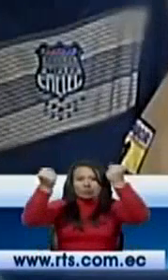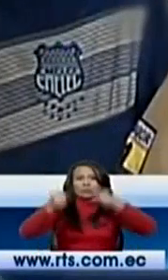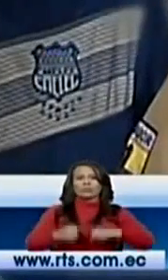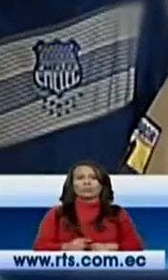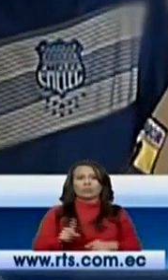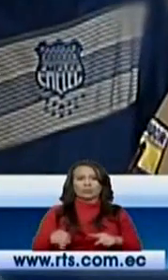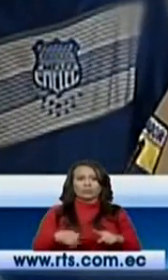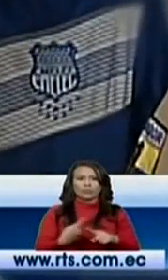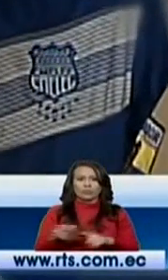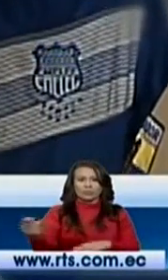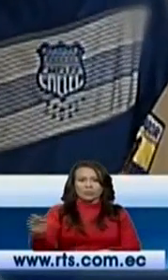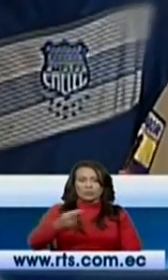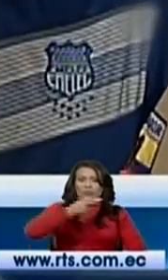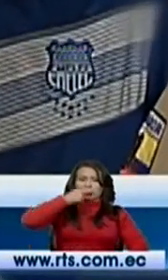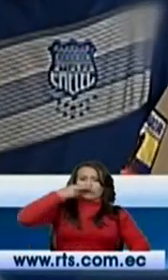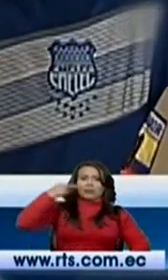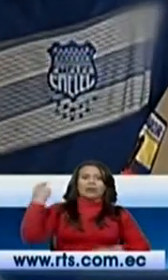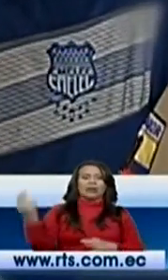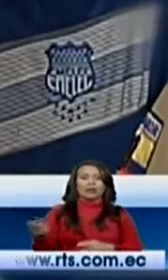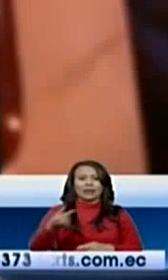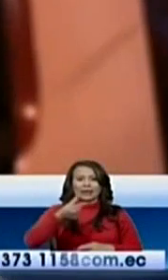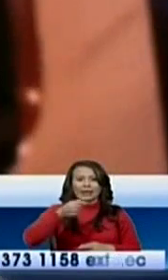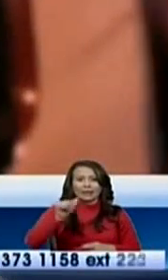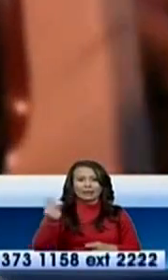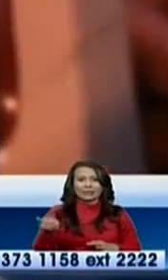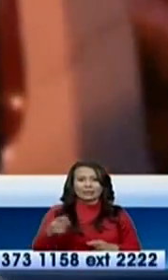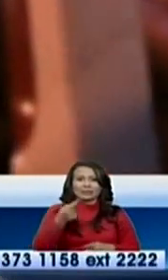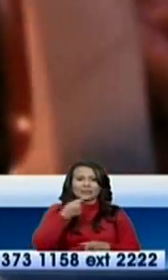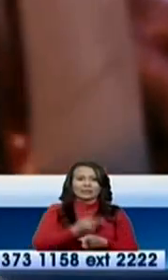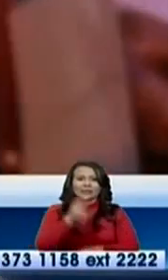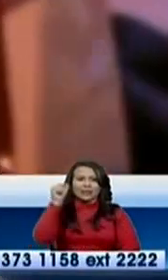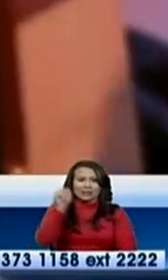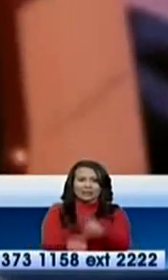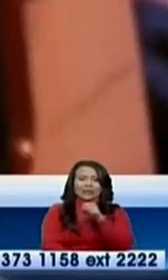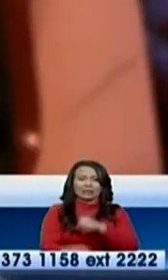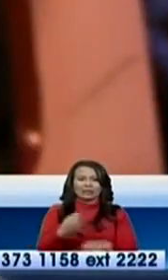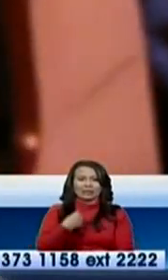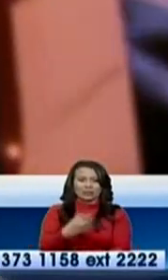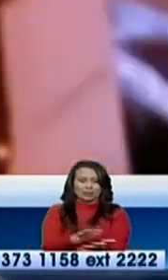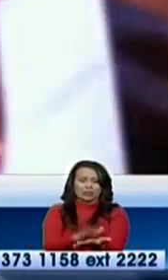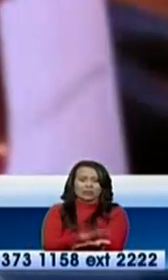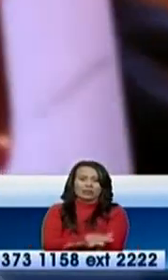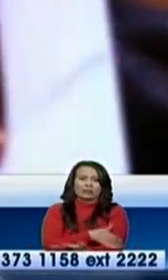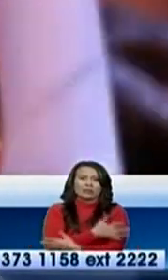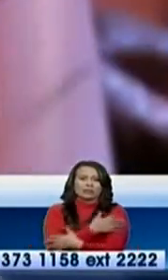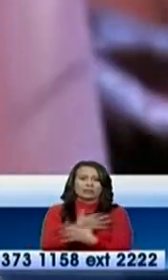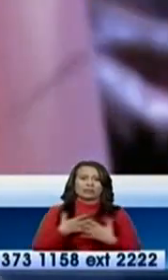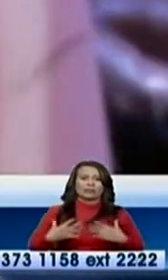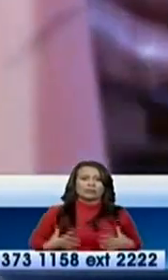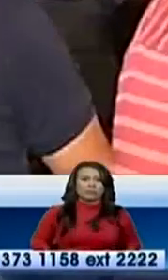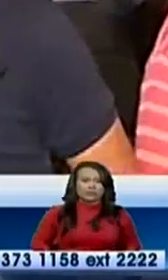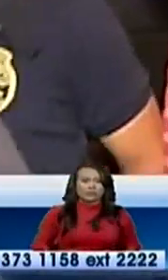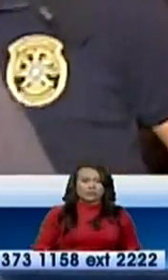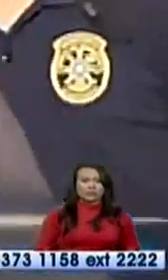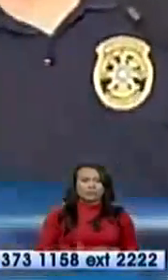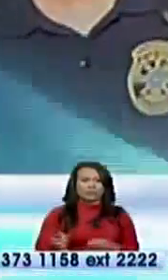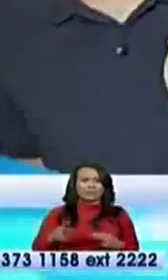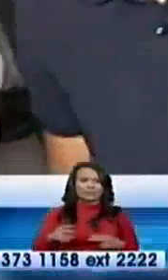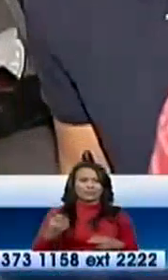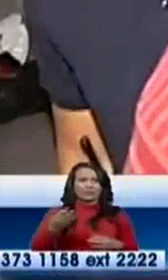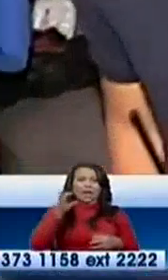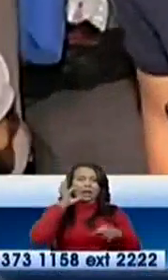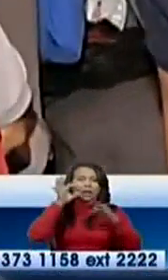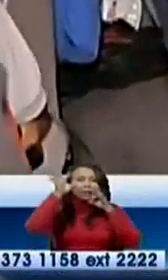Sale una onda expansiva de calor, por cuanto le afecta a sí mismo a todas sus extremidades, a sí mismo sus brazos, tiene